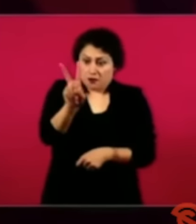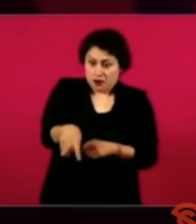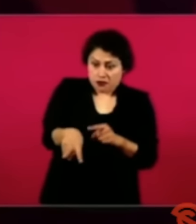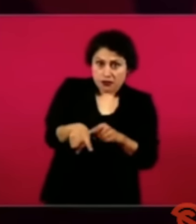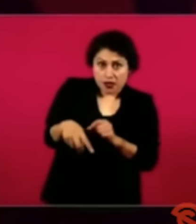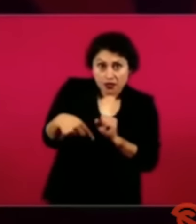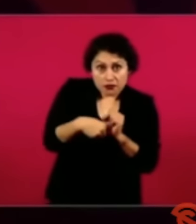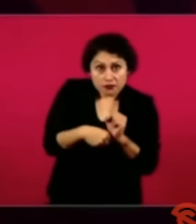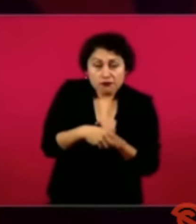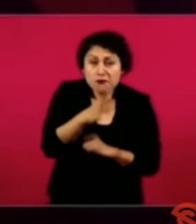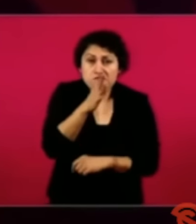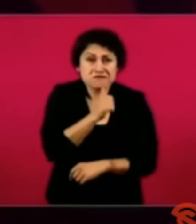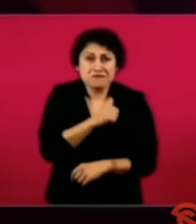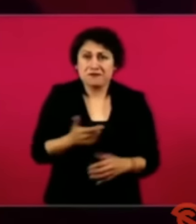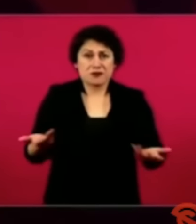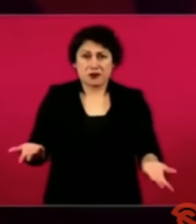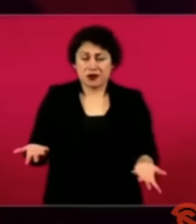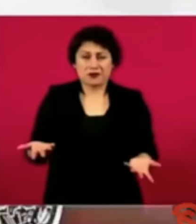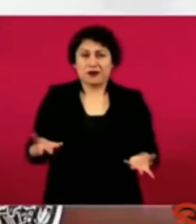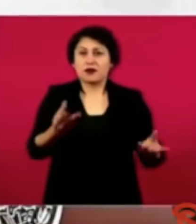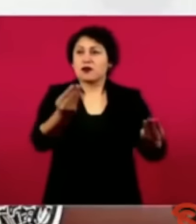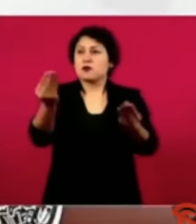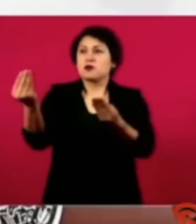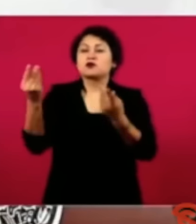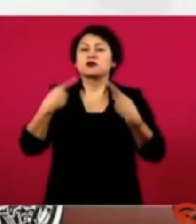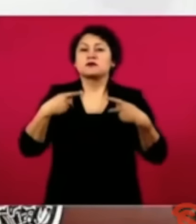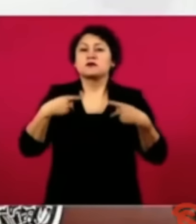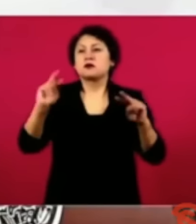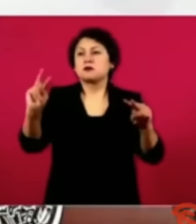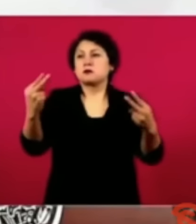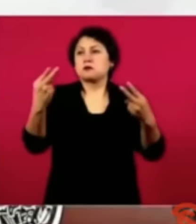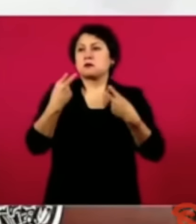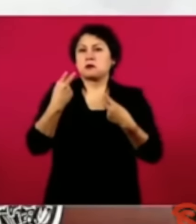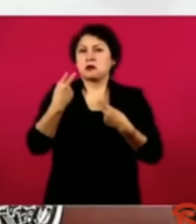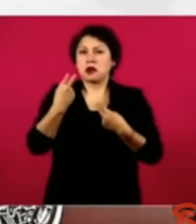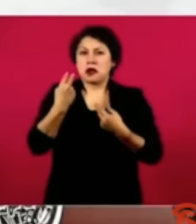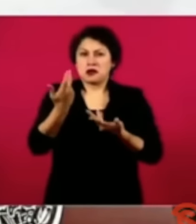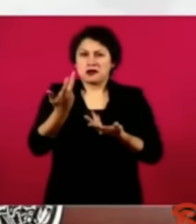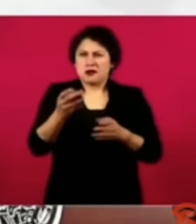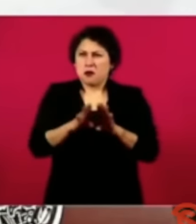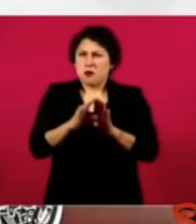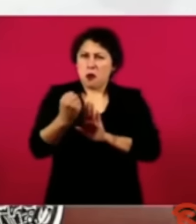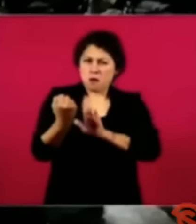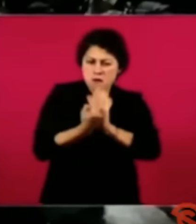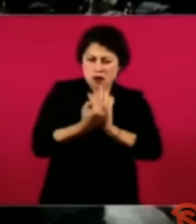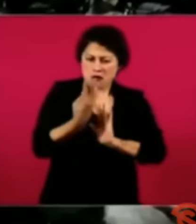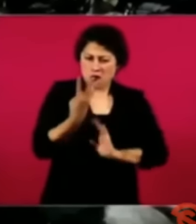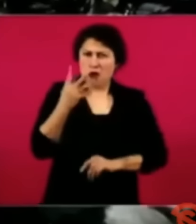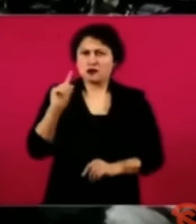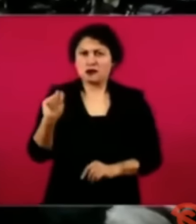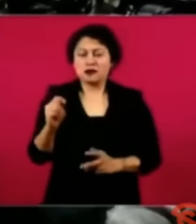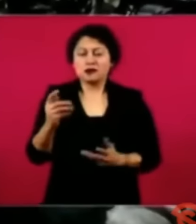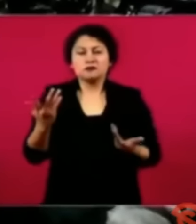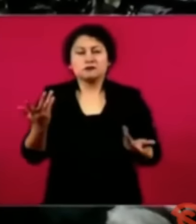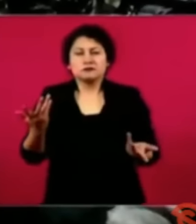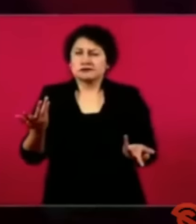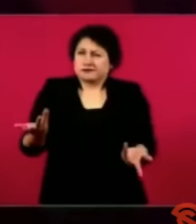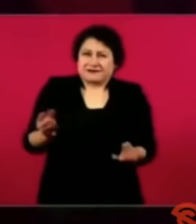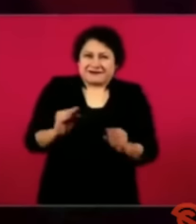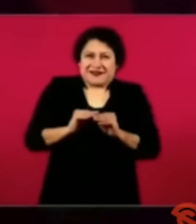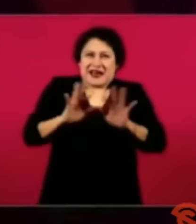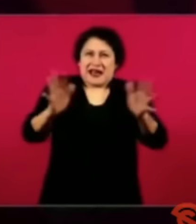Hay muchos que nos ven como comunicadores de la 4T, y yo pensaba, pues cómo no, si nos regimos por el no